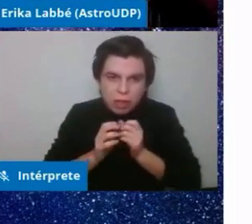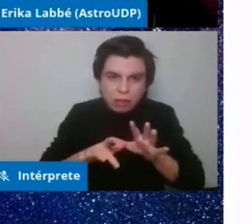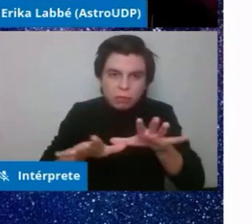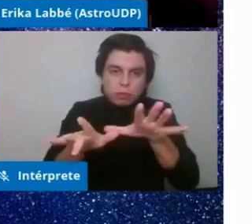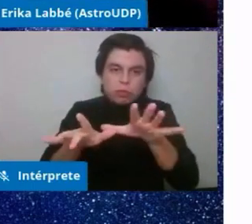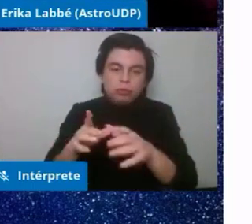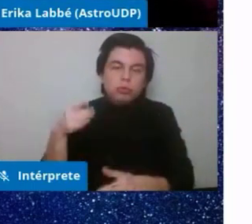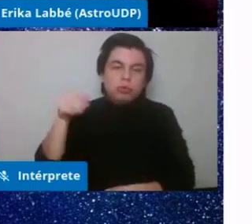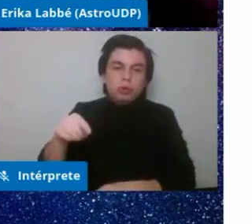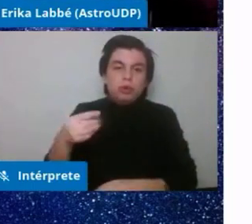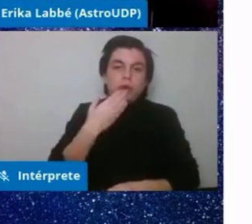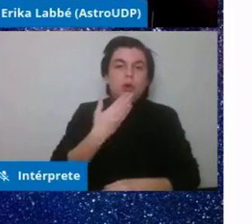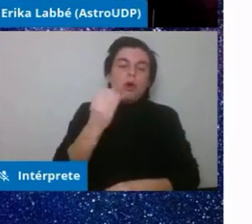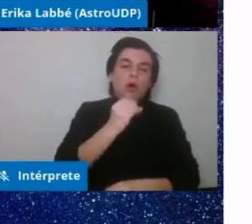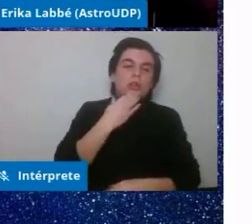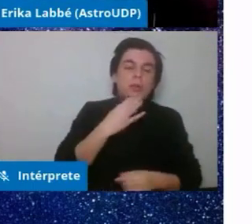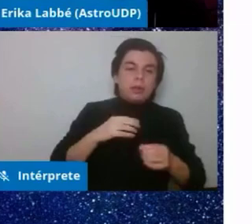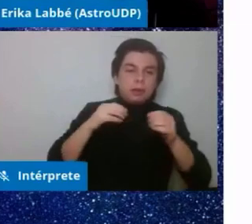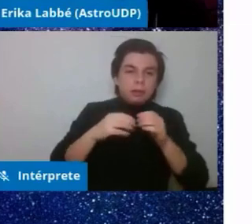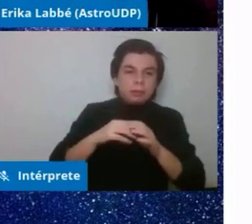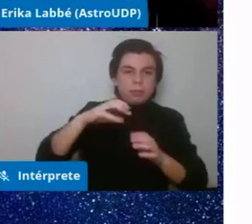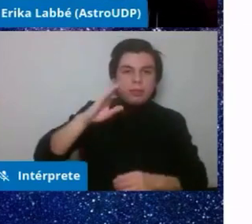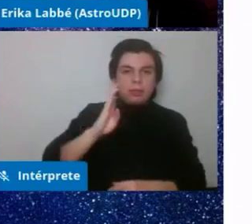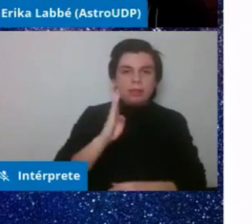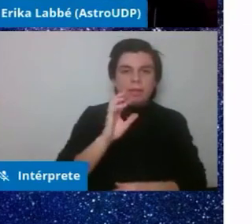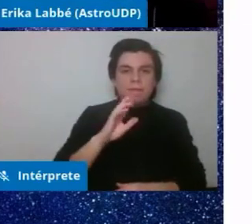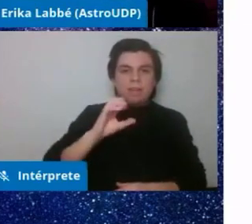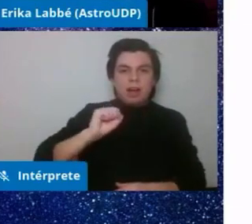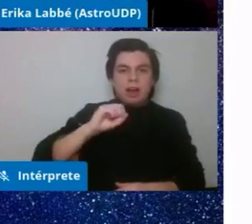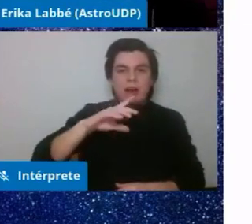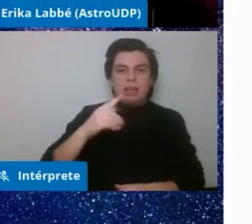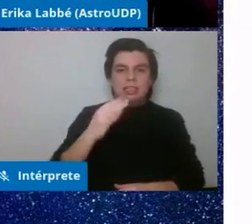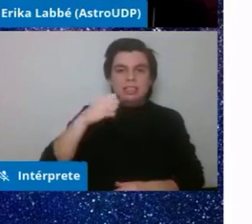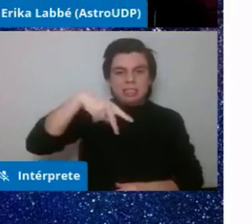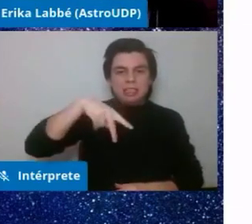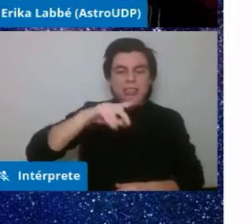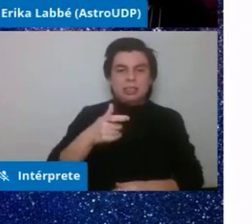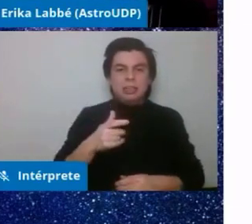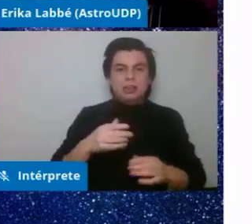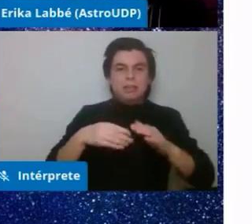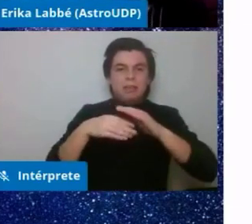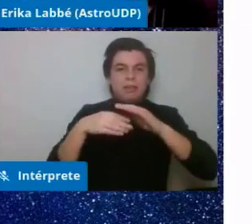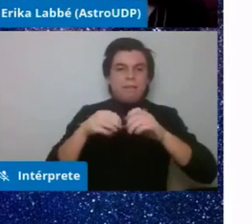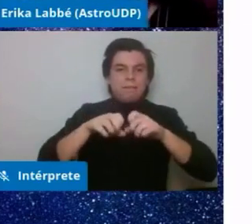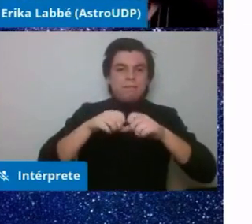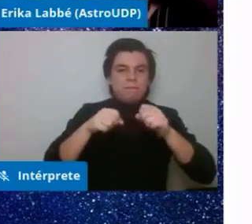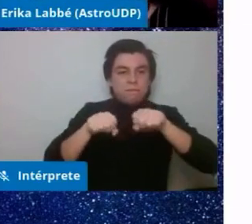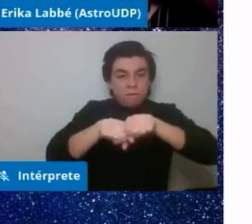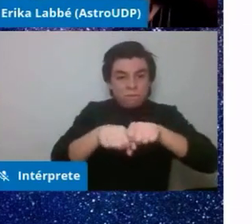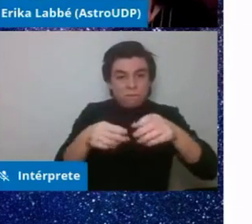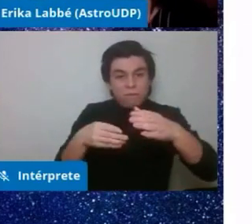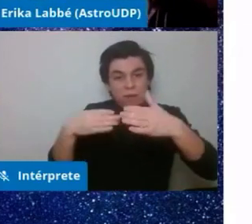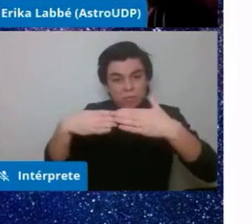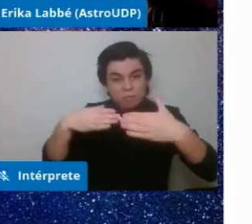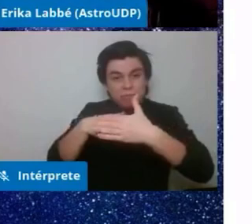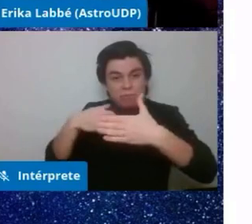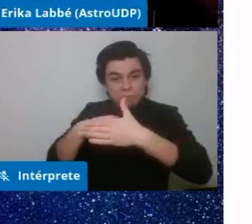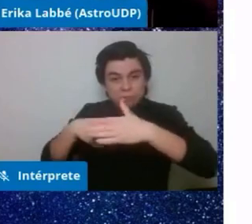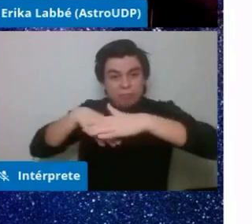con inclusión, como Breaking the Barriers, que es un proyecto también de SOCHIAS para poner